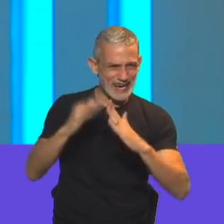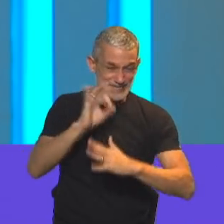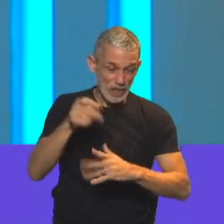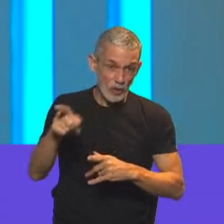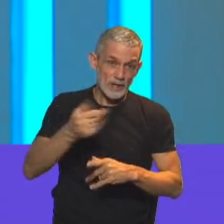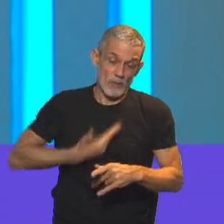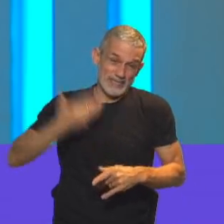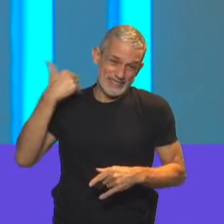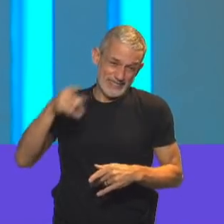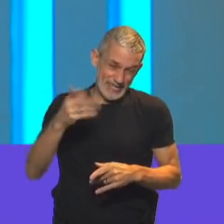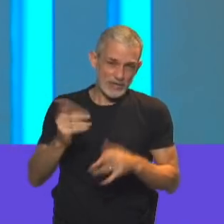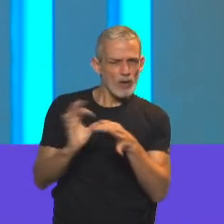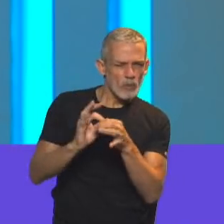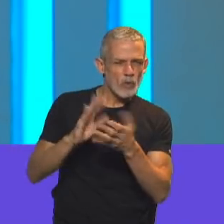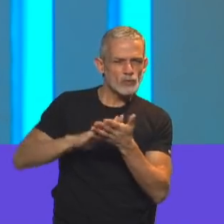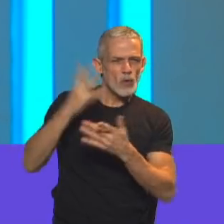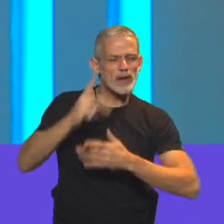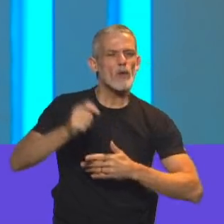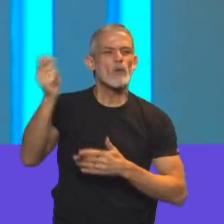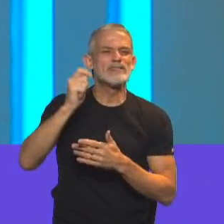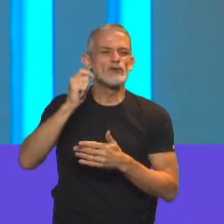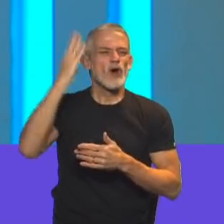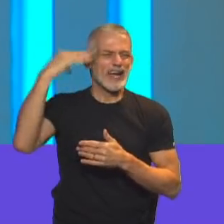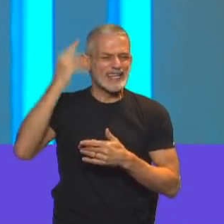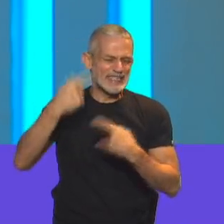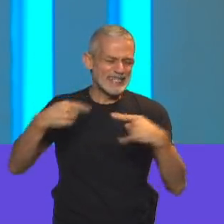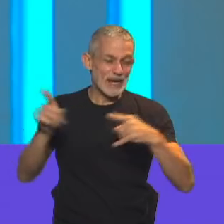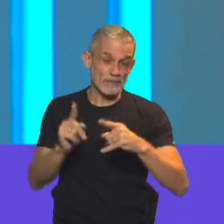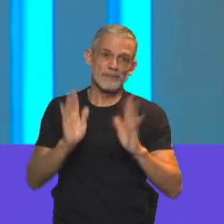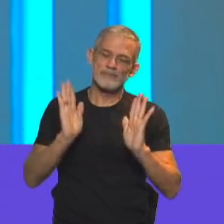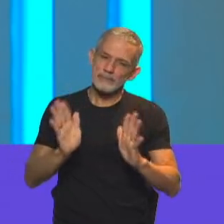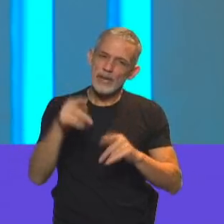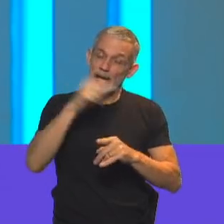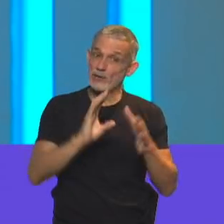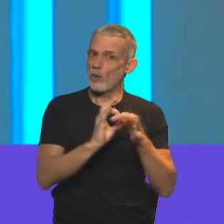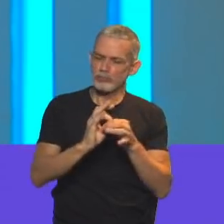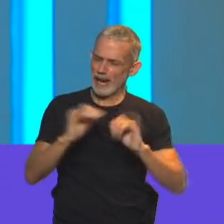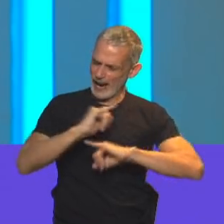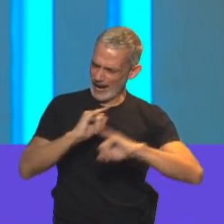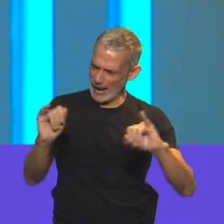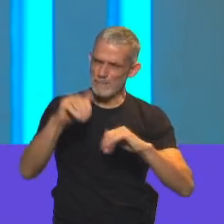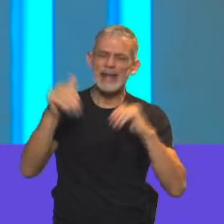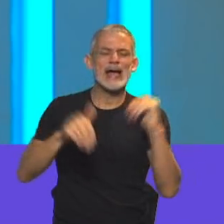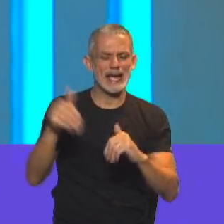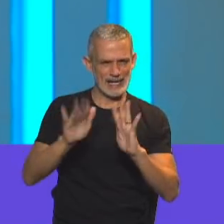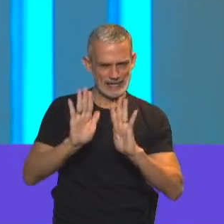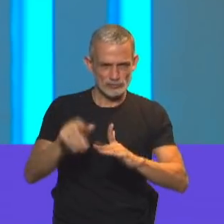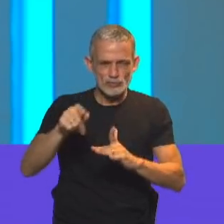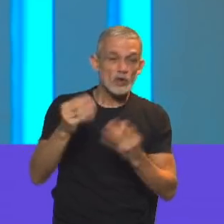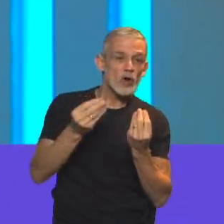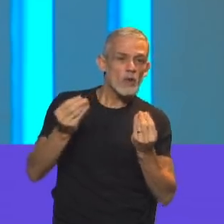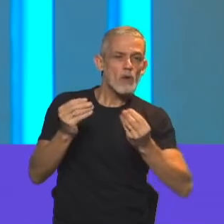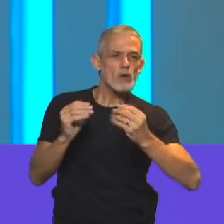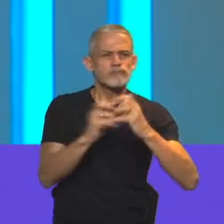presidencia y los vínculos con las causas con cristina fernández de kirchner pero insisto esto vinculado con la campaña electoral y con cómo se empieza a